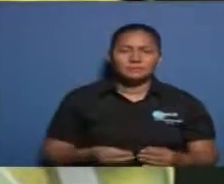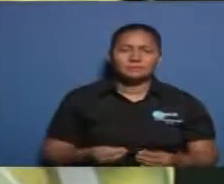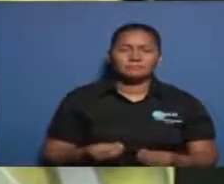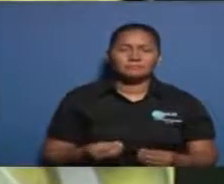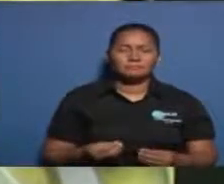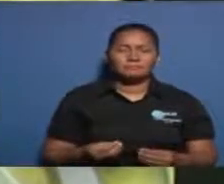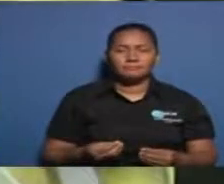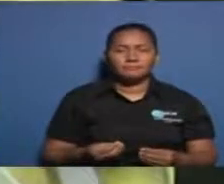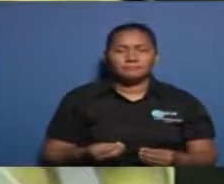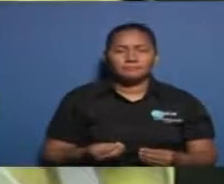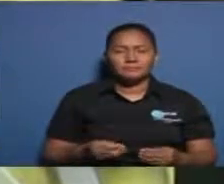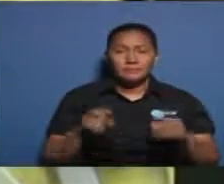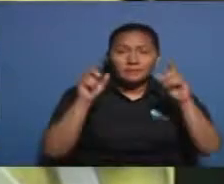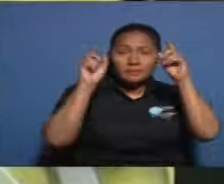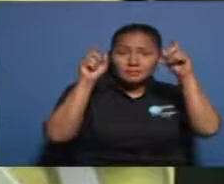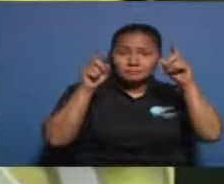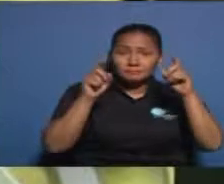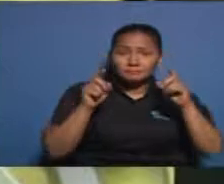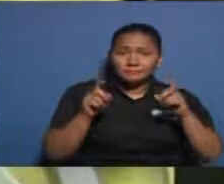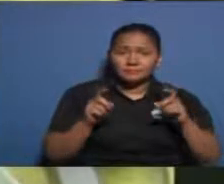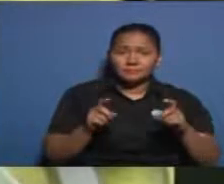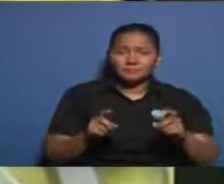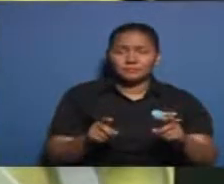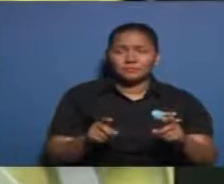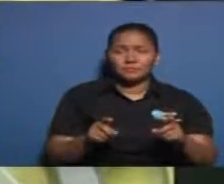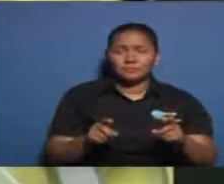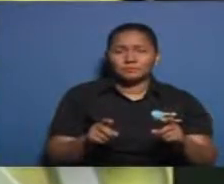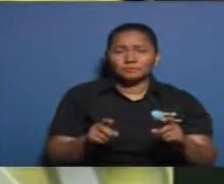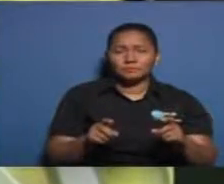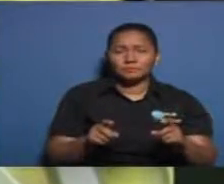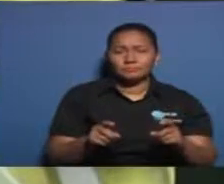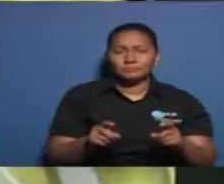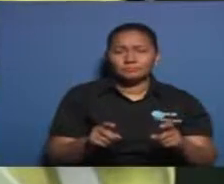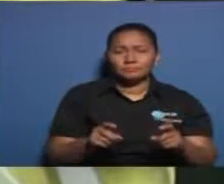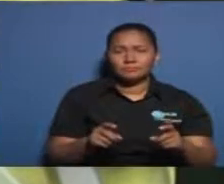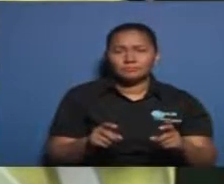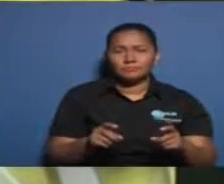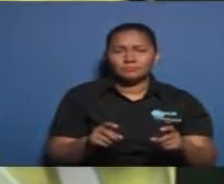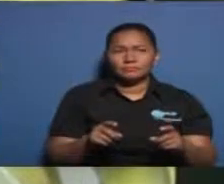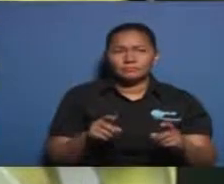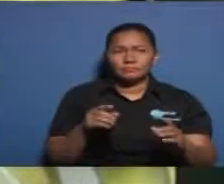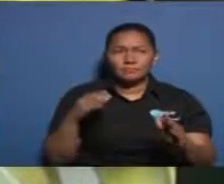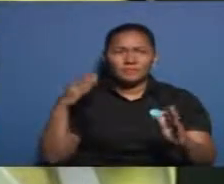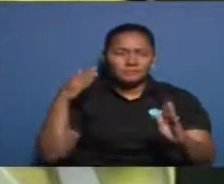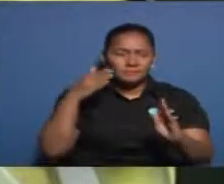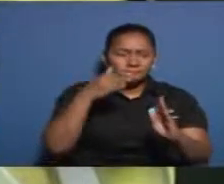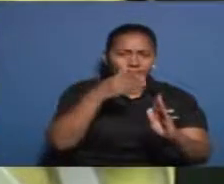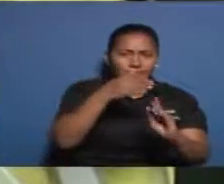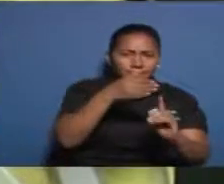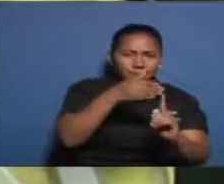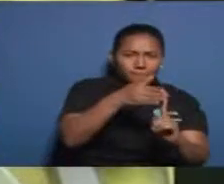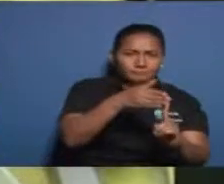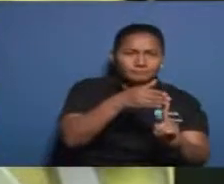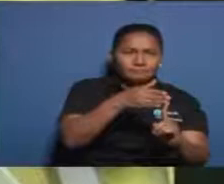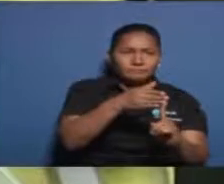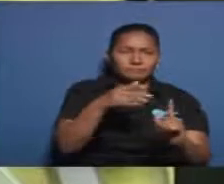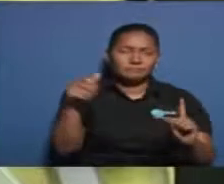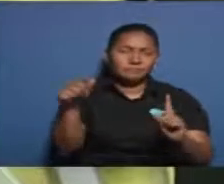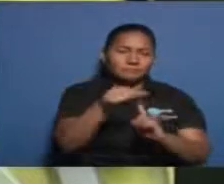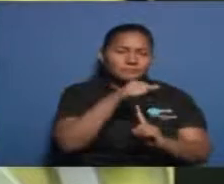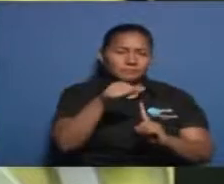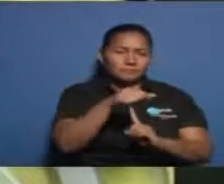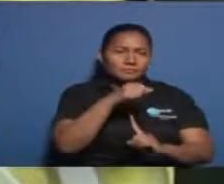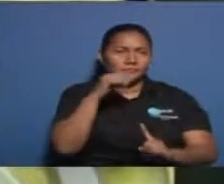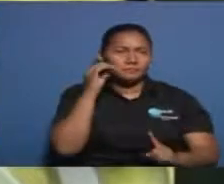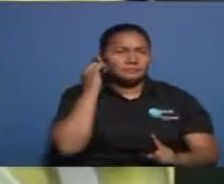está la educación realmente con una variable directamente ligada al tipo de discriminación en el caso de la de la mujer